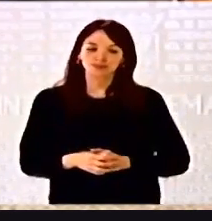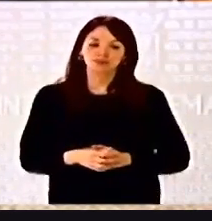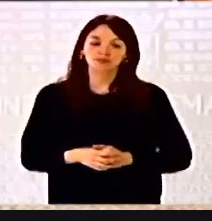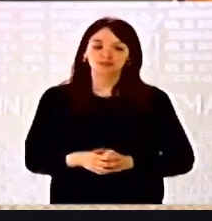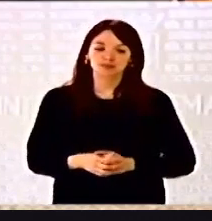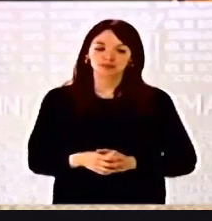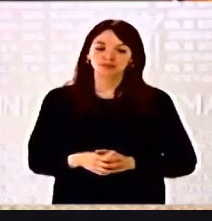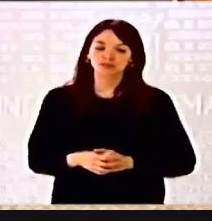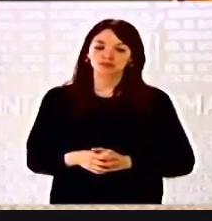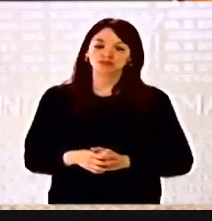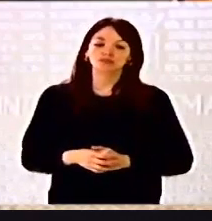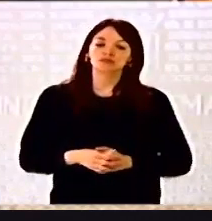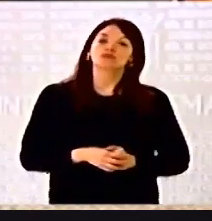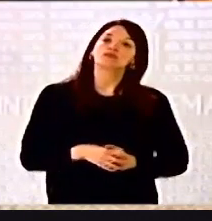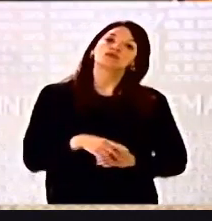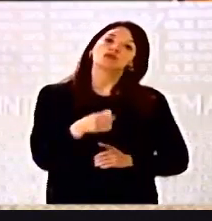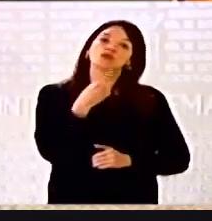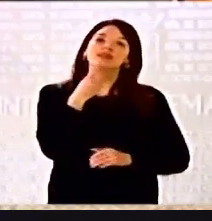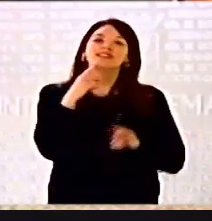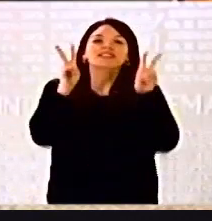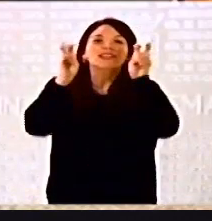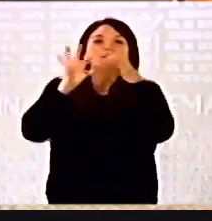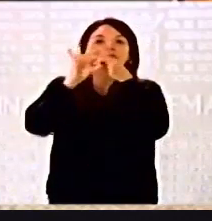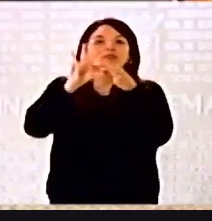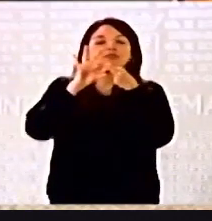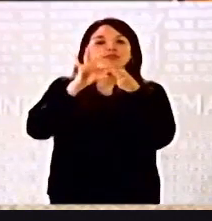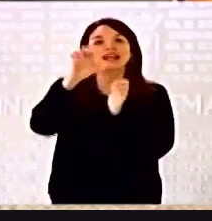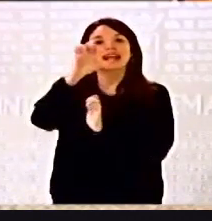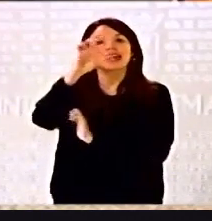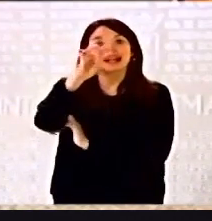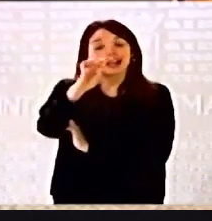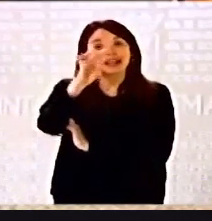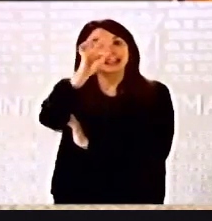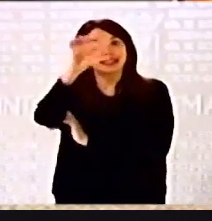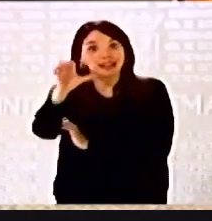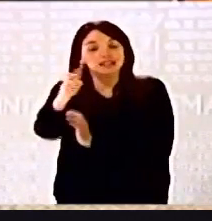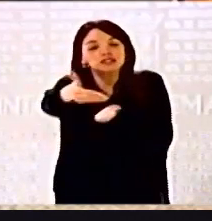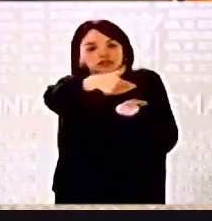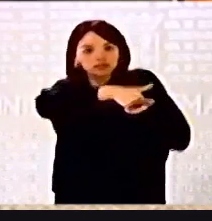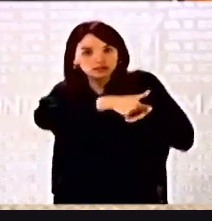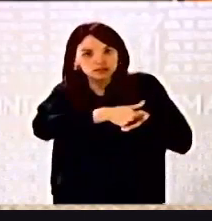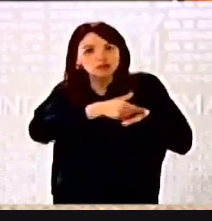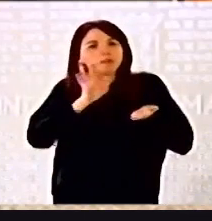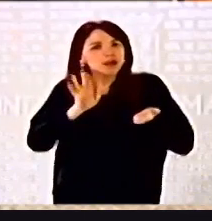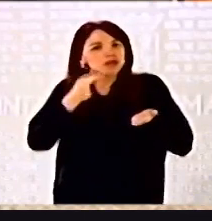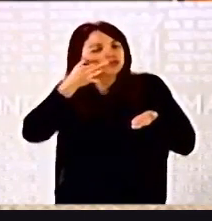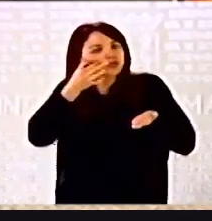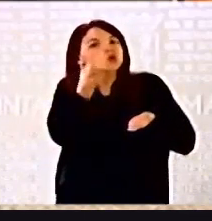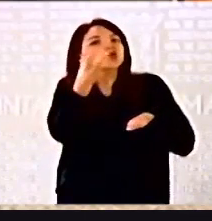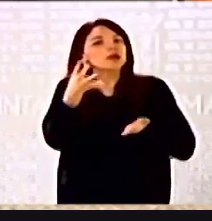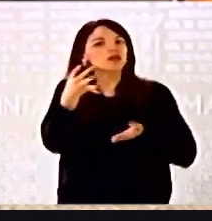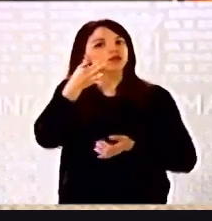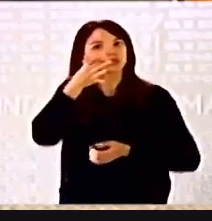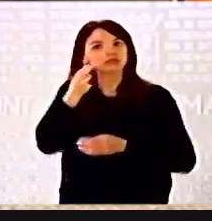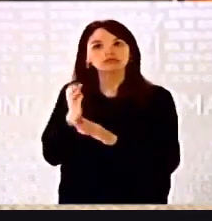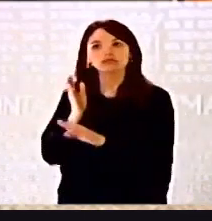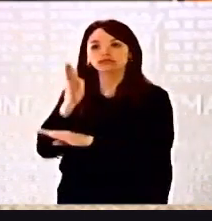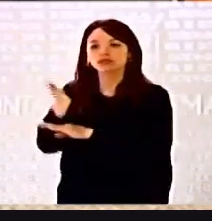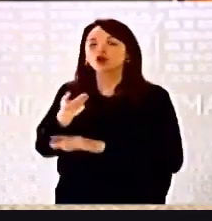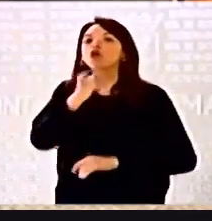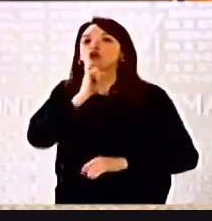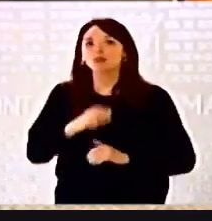referido usted al número de ERTEs solicitados. ¿Tenemos el dato del número de ERTEs aceptados? También nos gustaría saber si los trabajadores